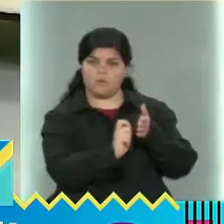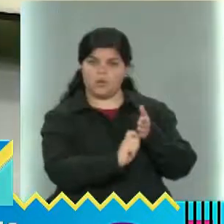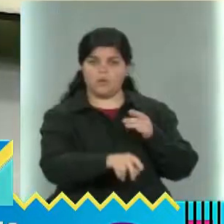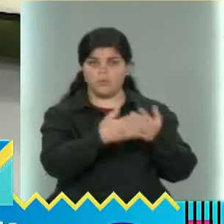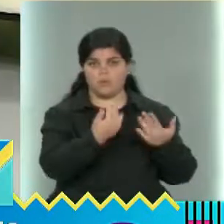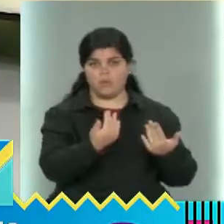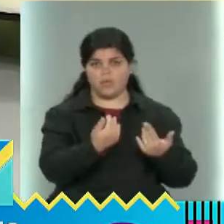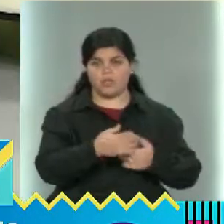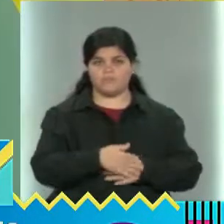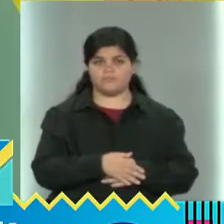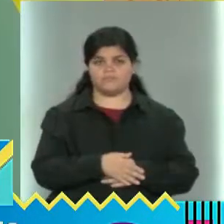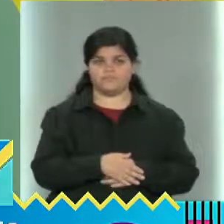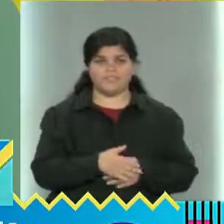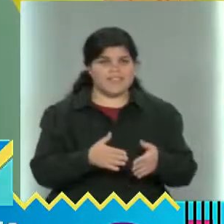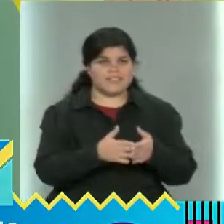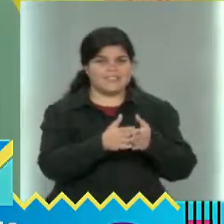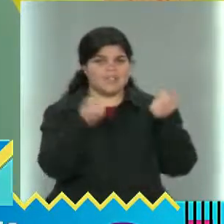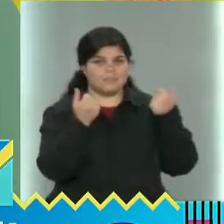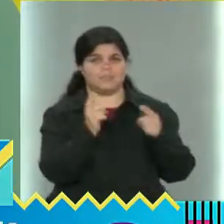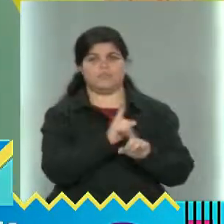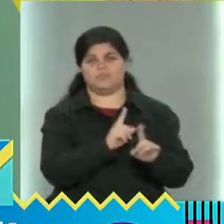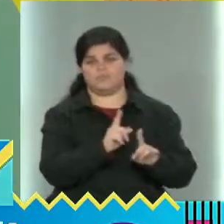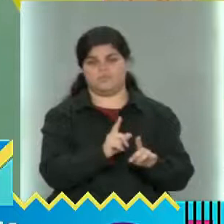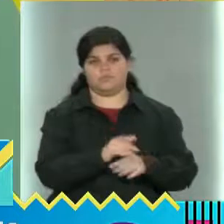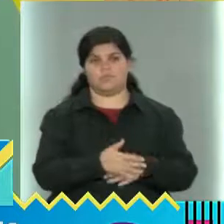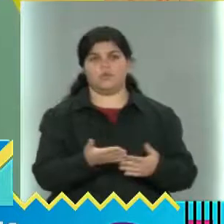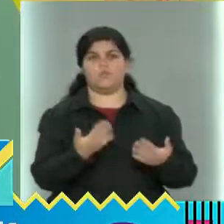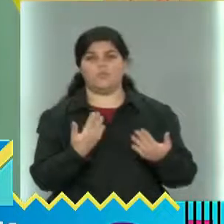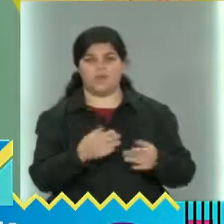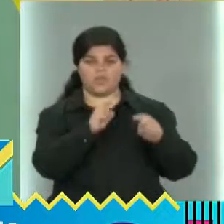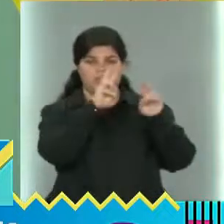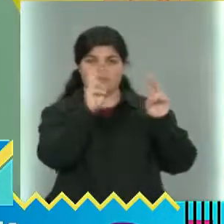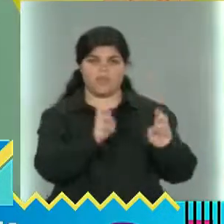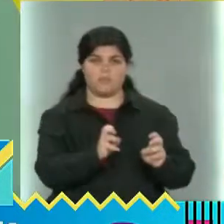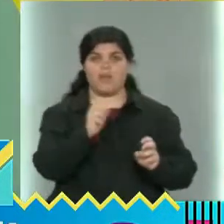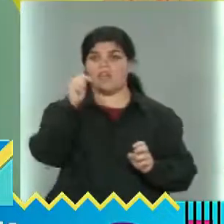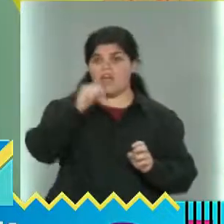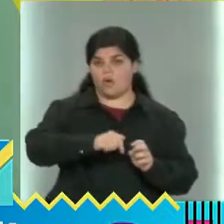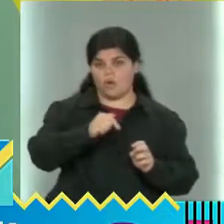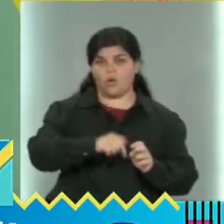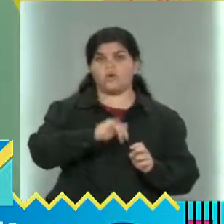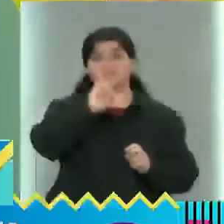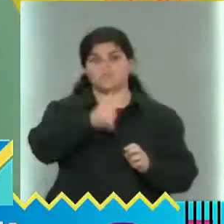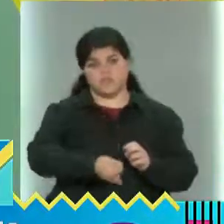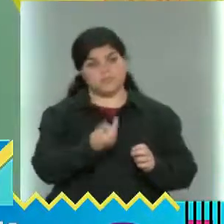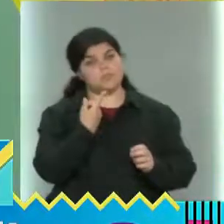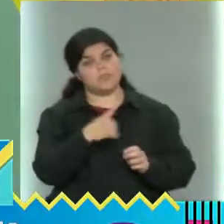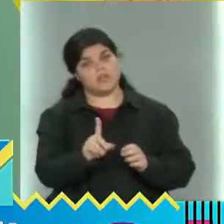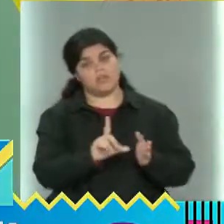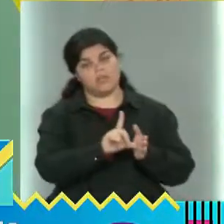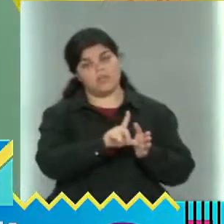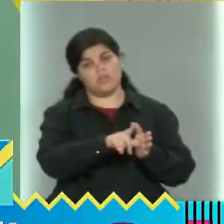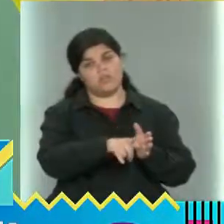No es tan inmediato, tan coyuntural. Se pueden tocar temas de la actualidad, sí, pero lleva más